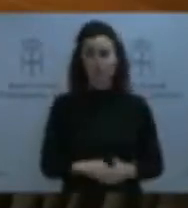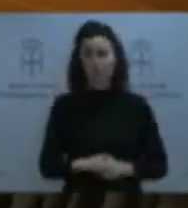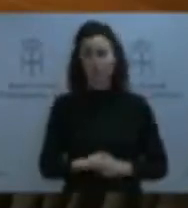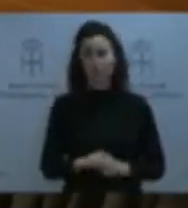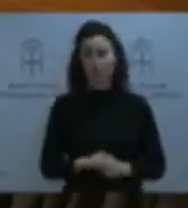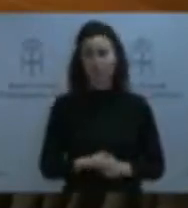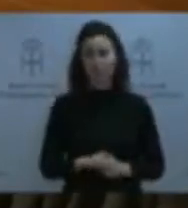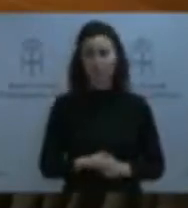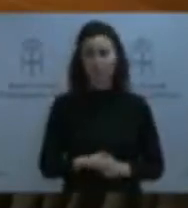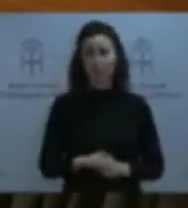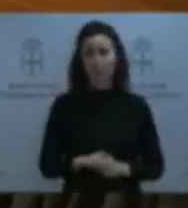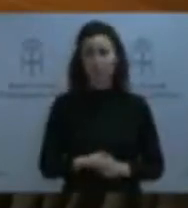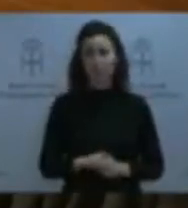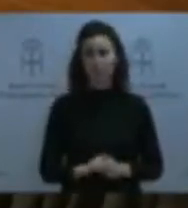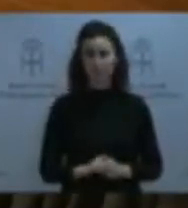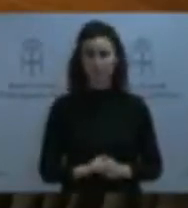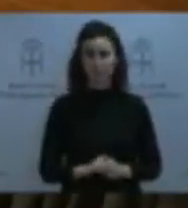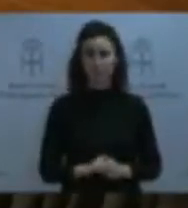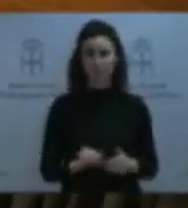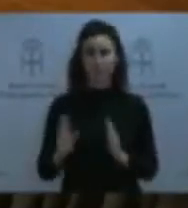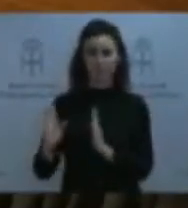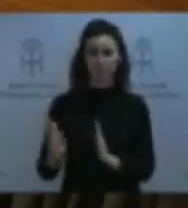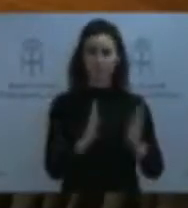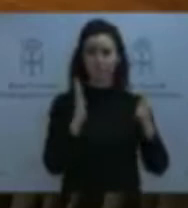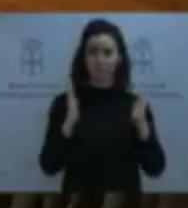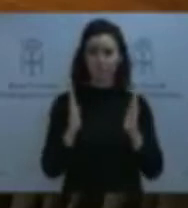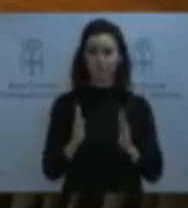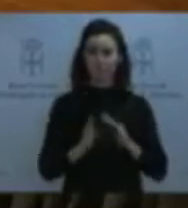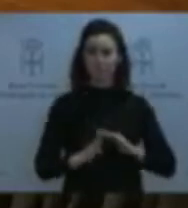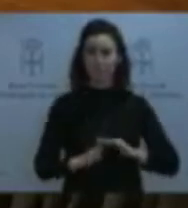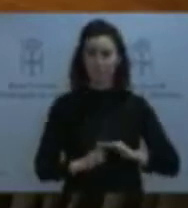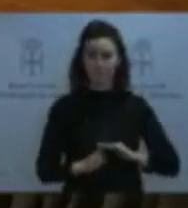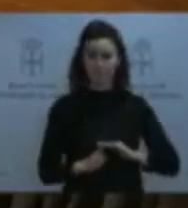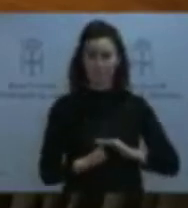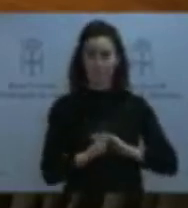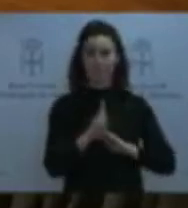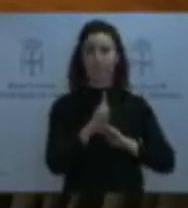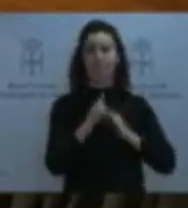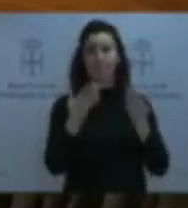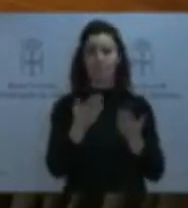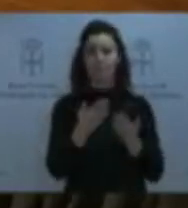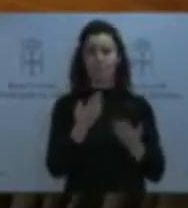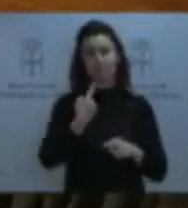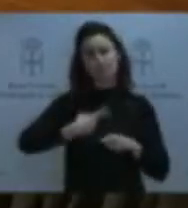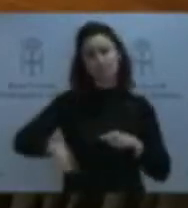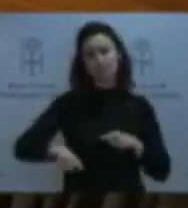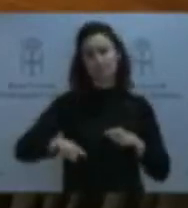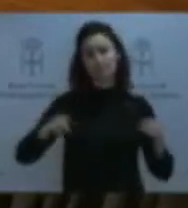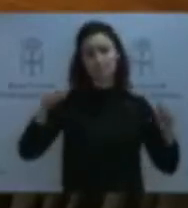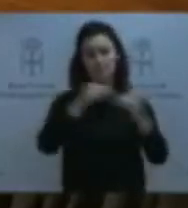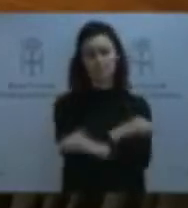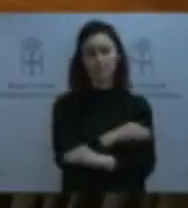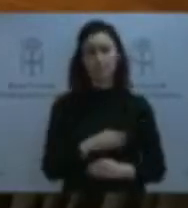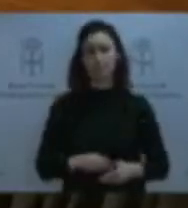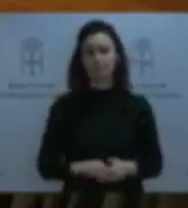la fase de desarrollo naquetán, la lectura puede cambiar completamente. Y no solo eso, no